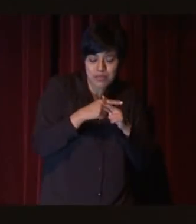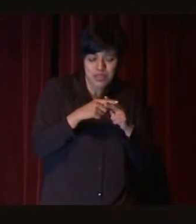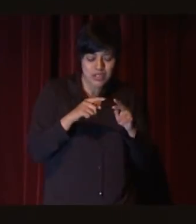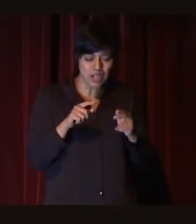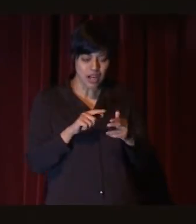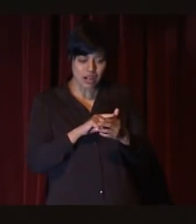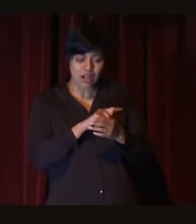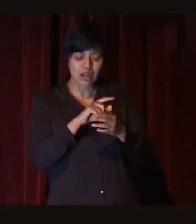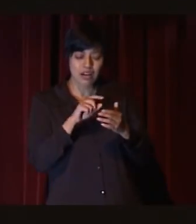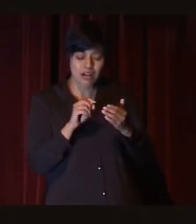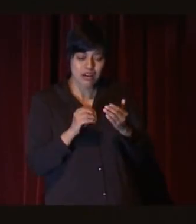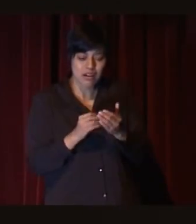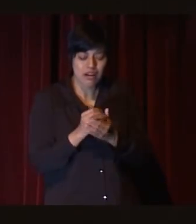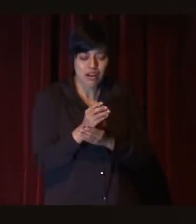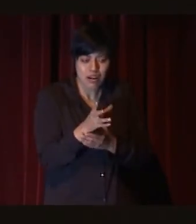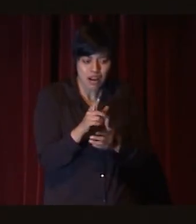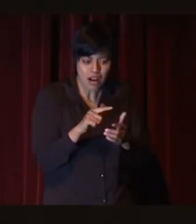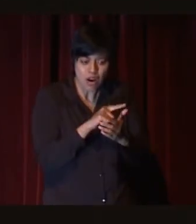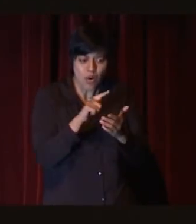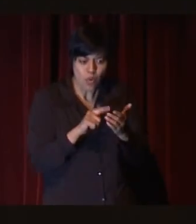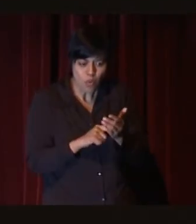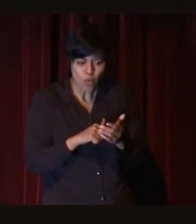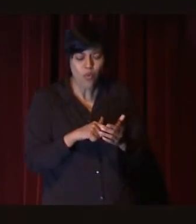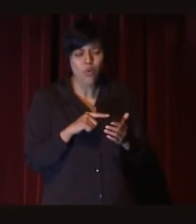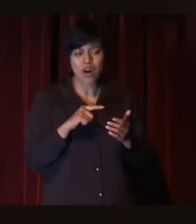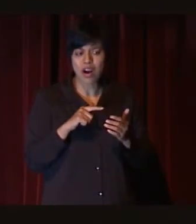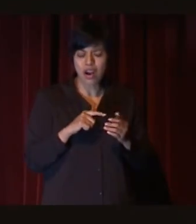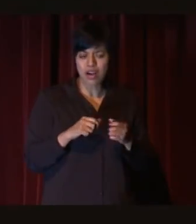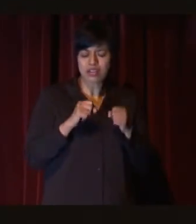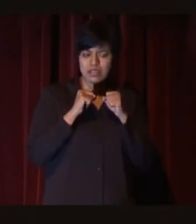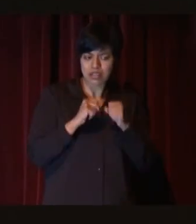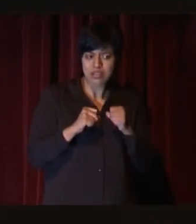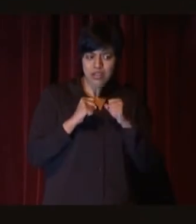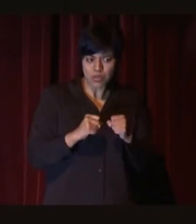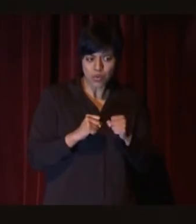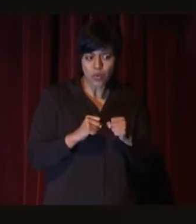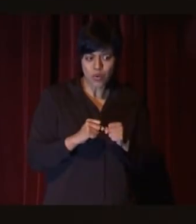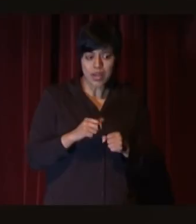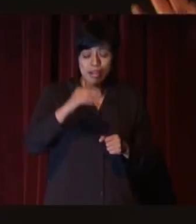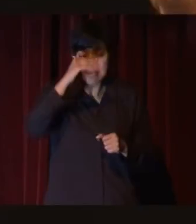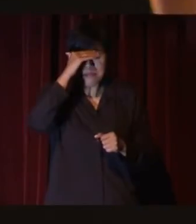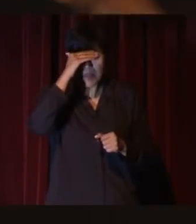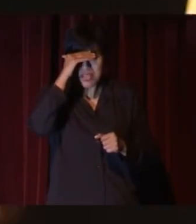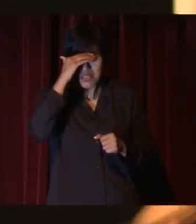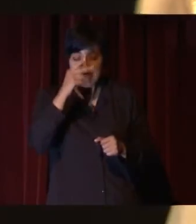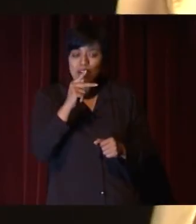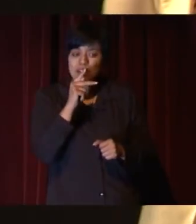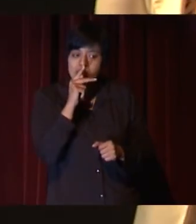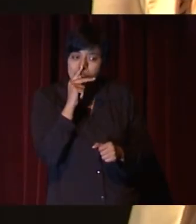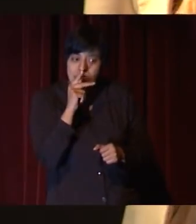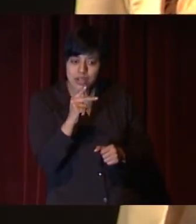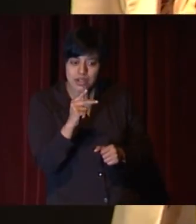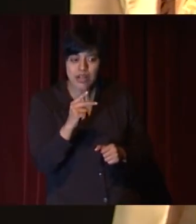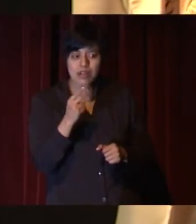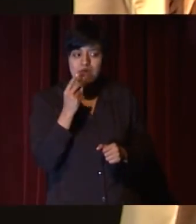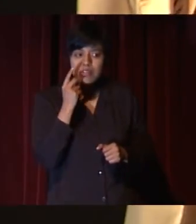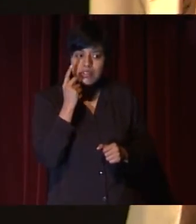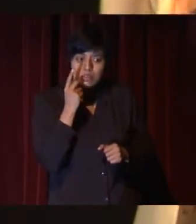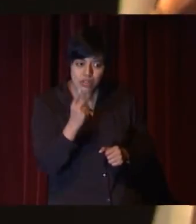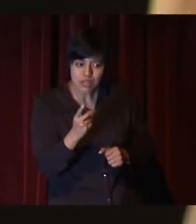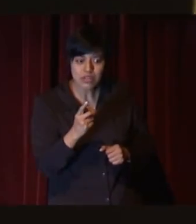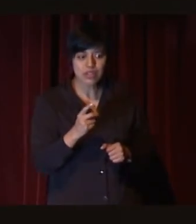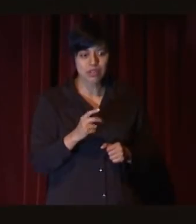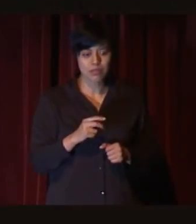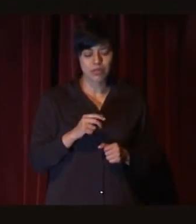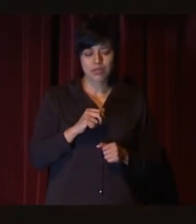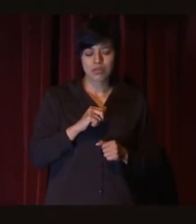todos y todas y entender que va muchísimo más allá de lo que decimos podemos tomar los frutos y